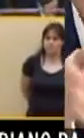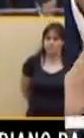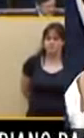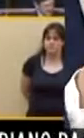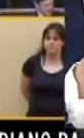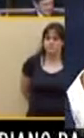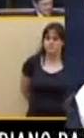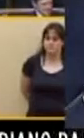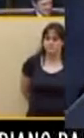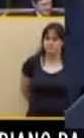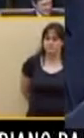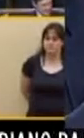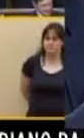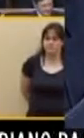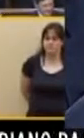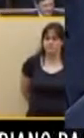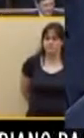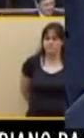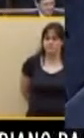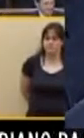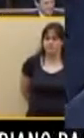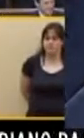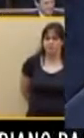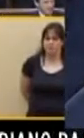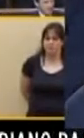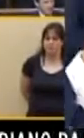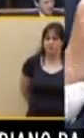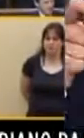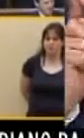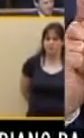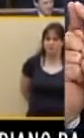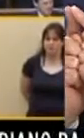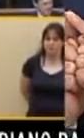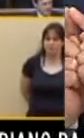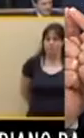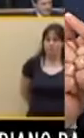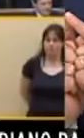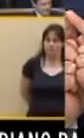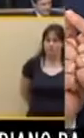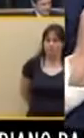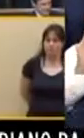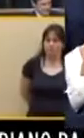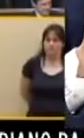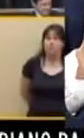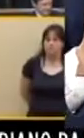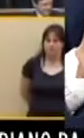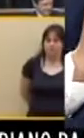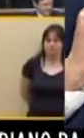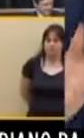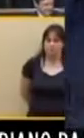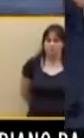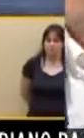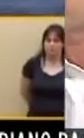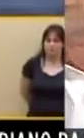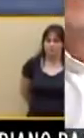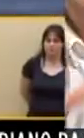la parte de qué significan los salarios en el pip se empieza a perder gobernando pero antes de la crisis empieza a perder